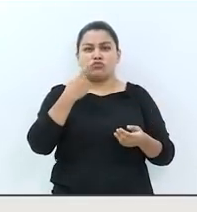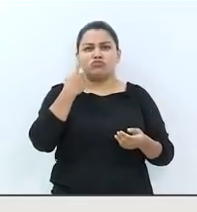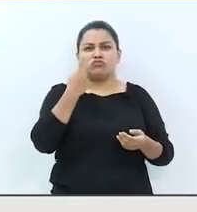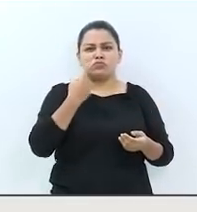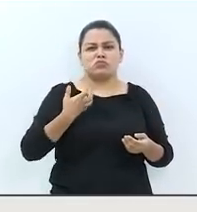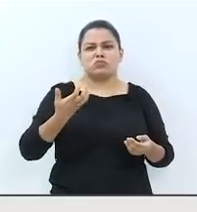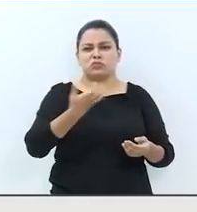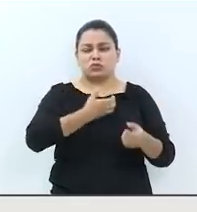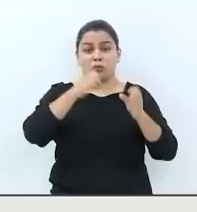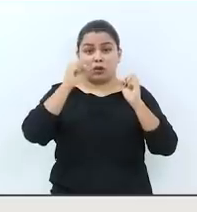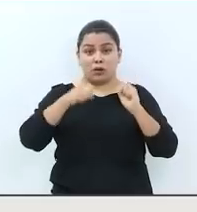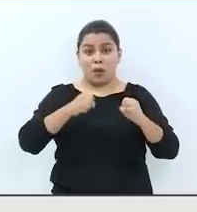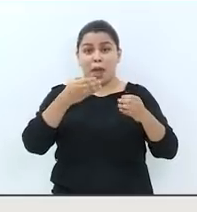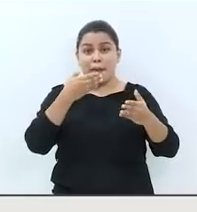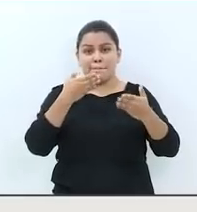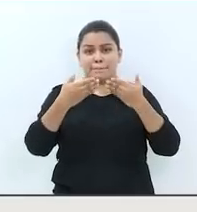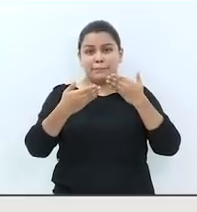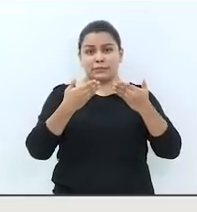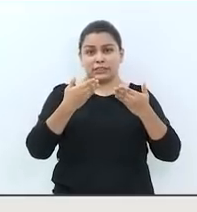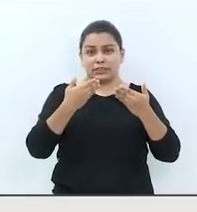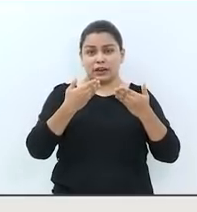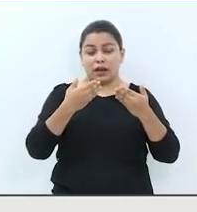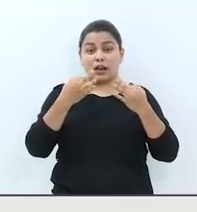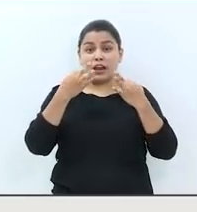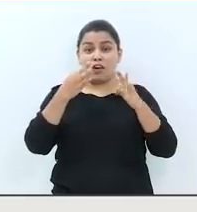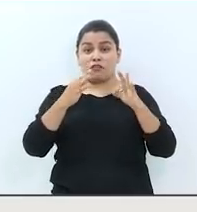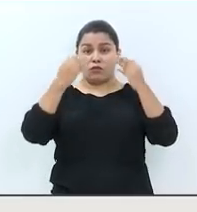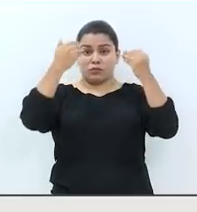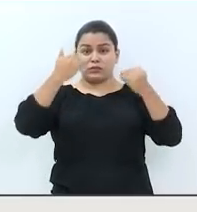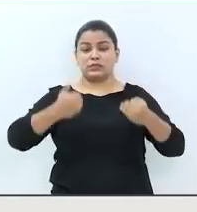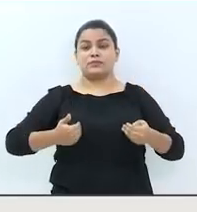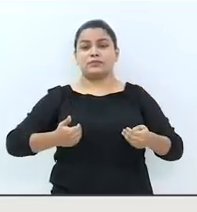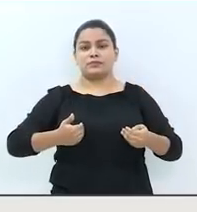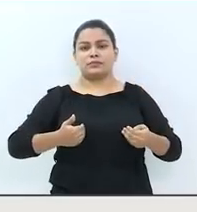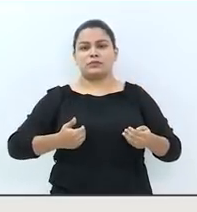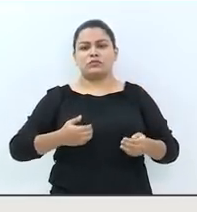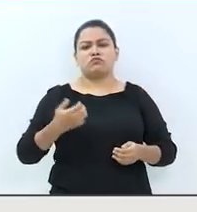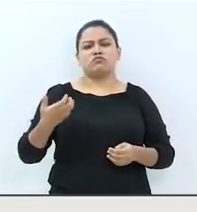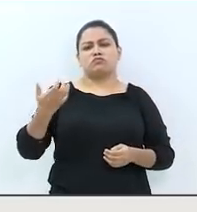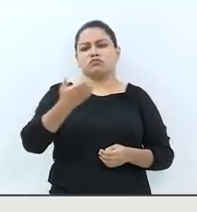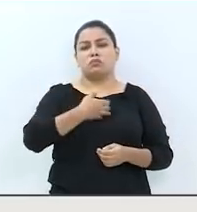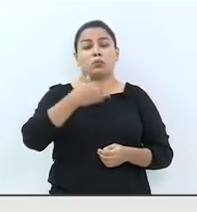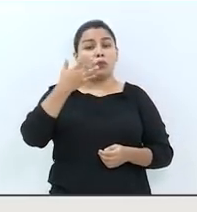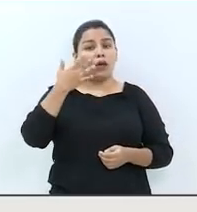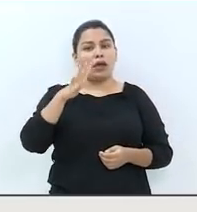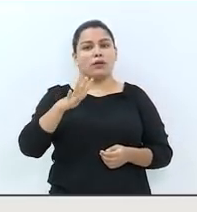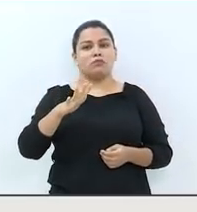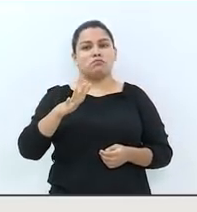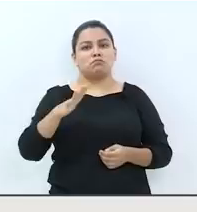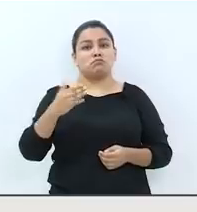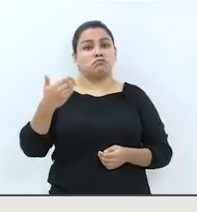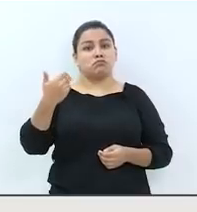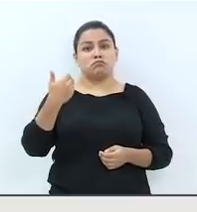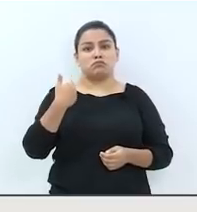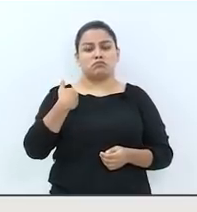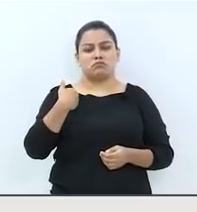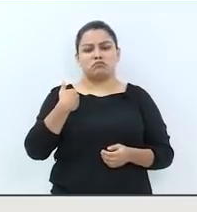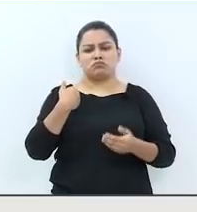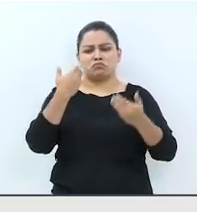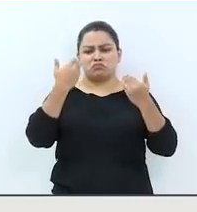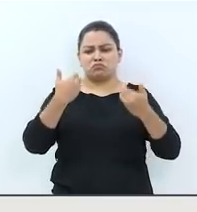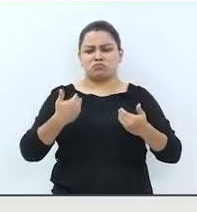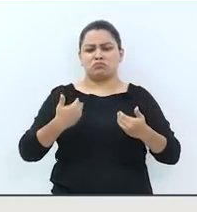tan ricos para poder explicar comportamientos? O luego, ¿de dónde, si nosotros no tenemos ese comportamiento,